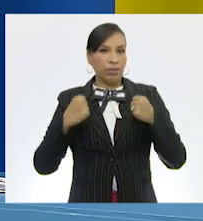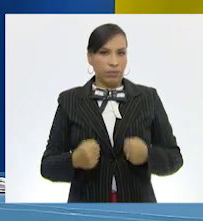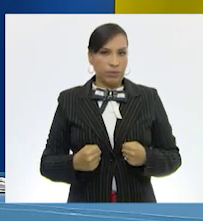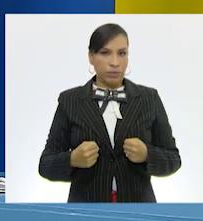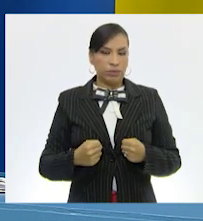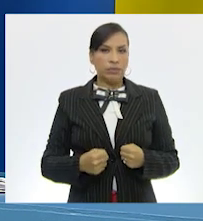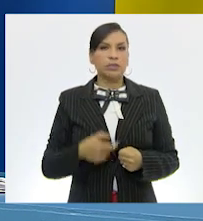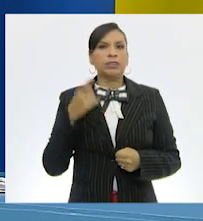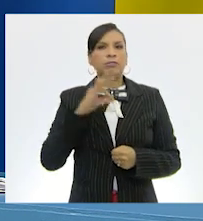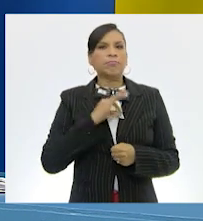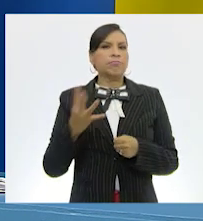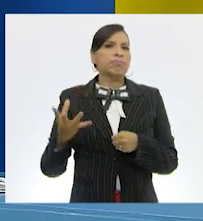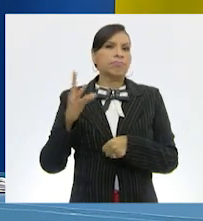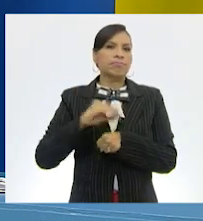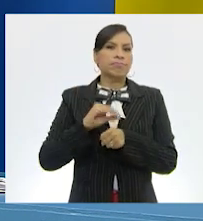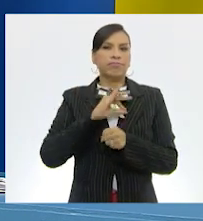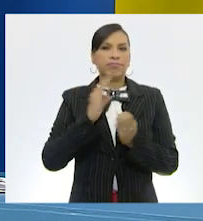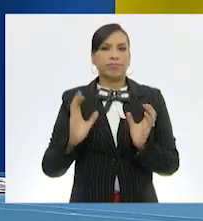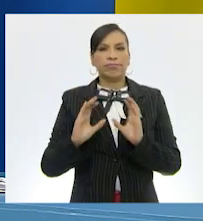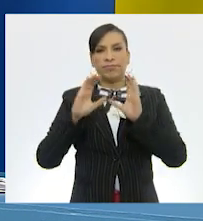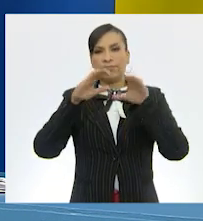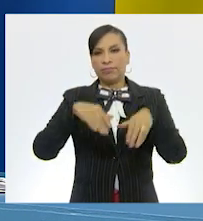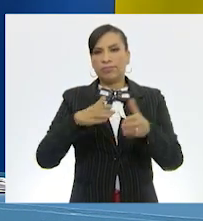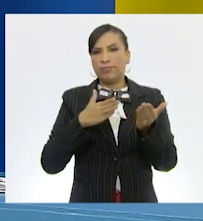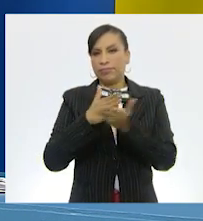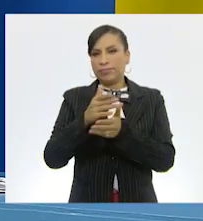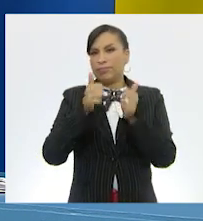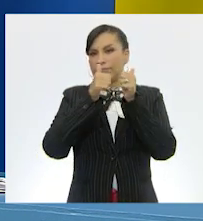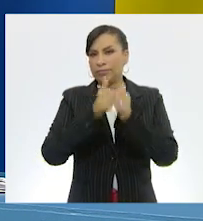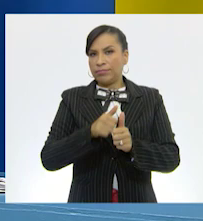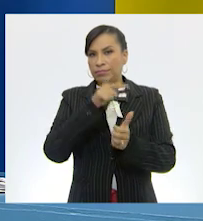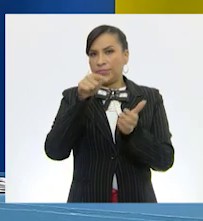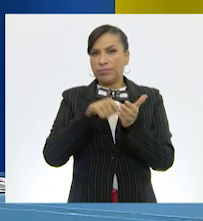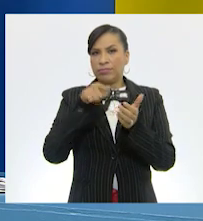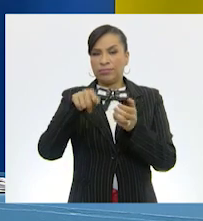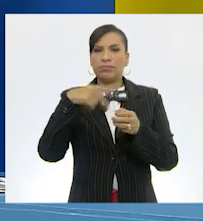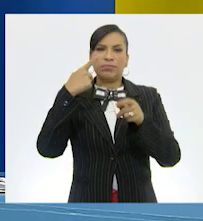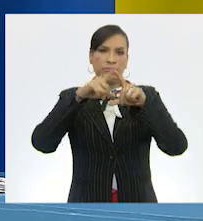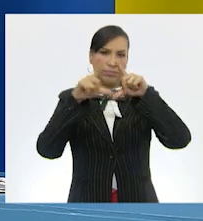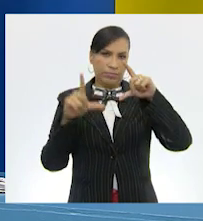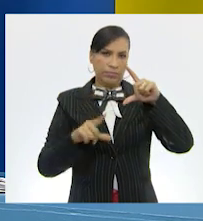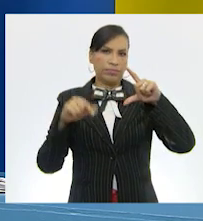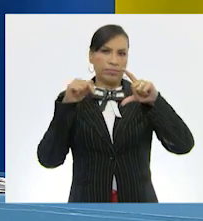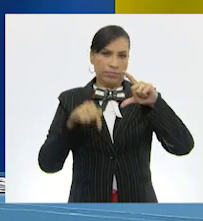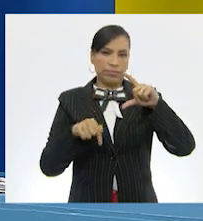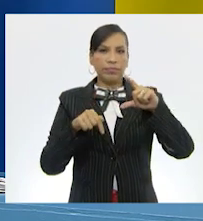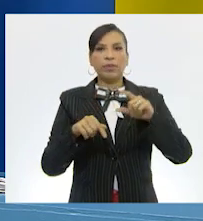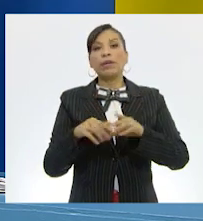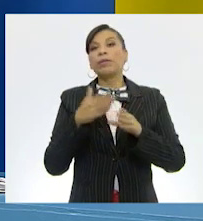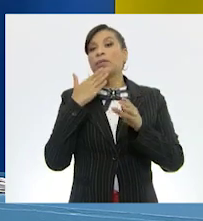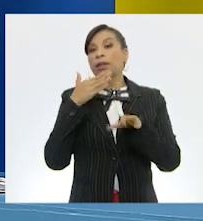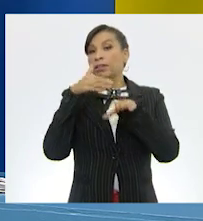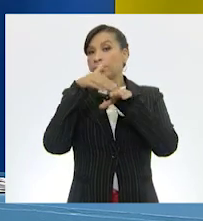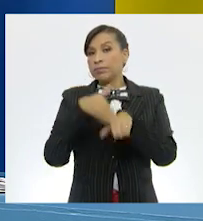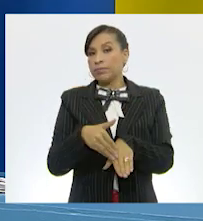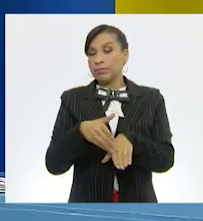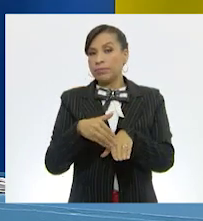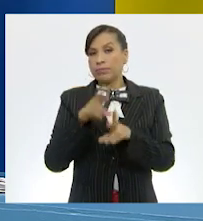seguros, que permitan su ingreso y estancia en territorio nacional, con estricto